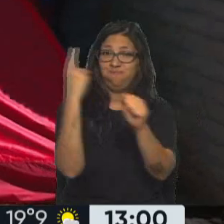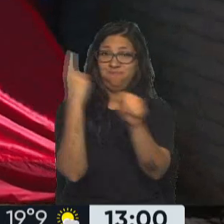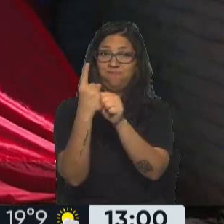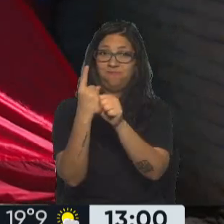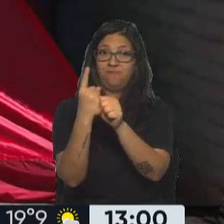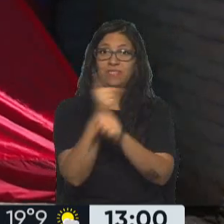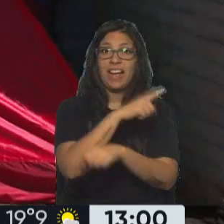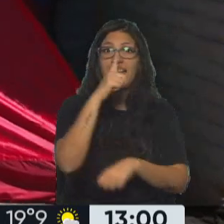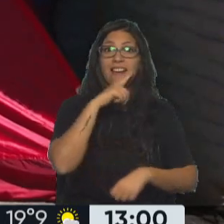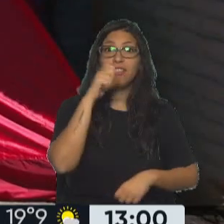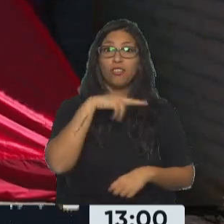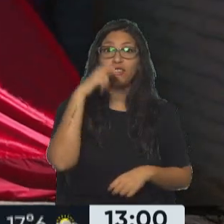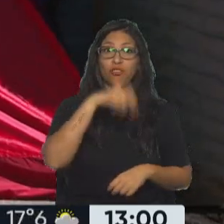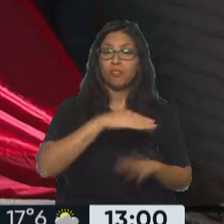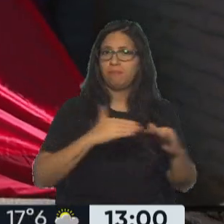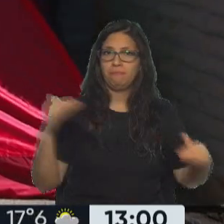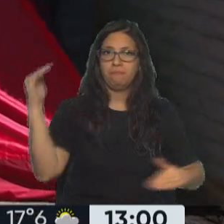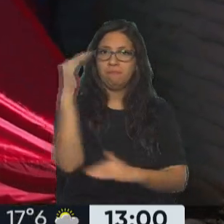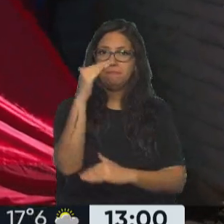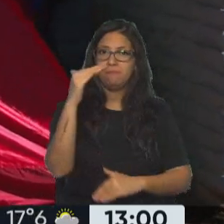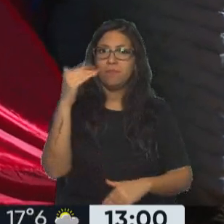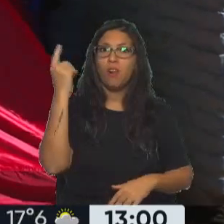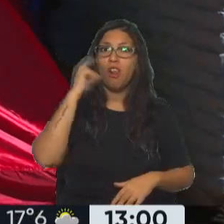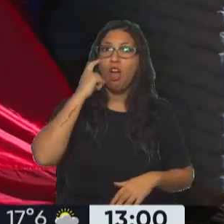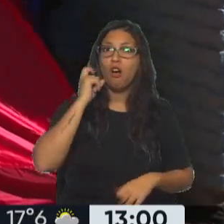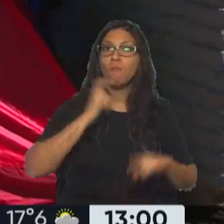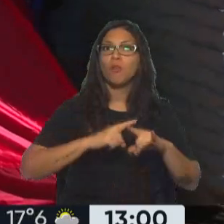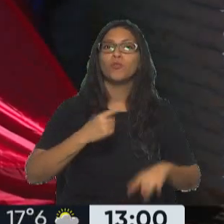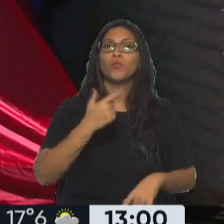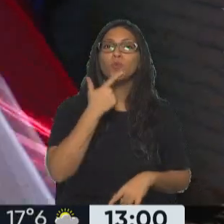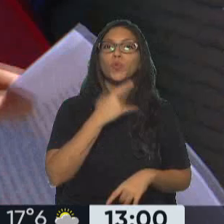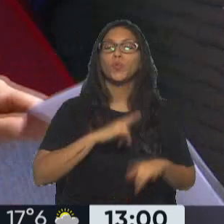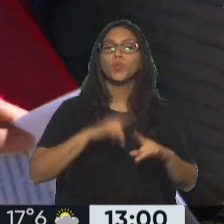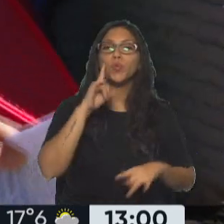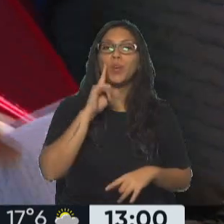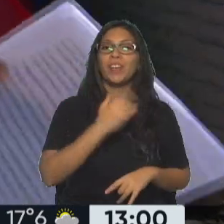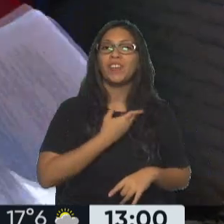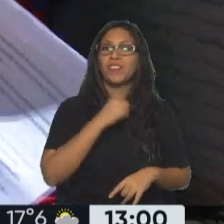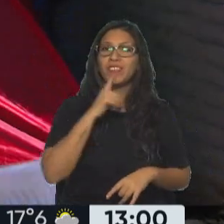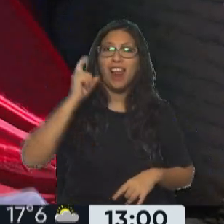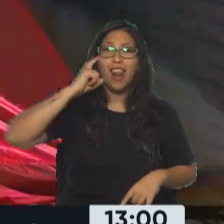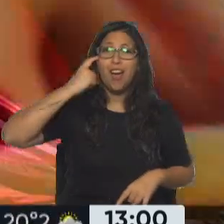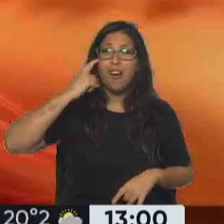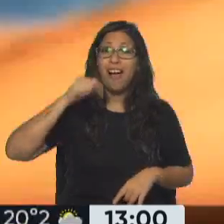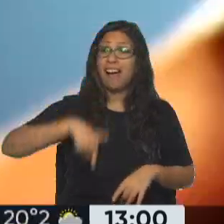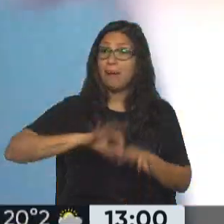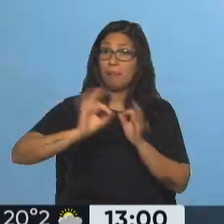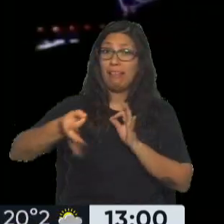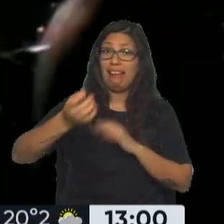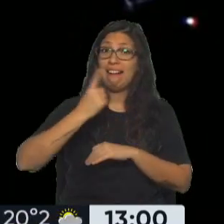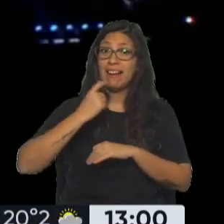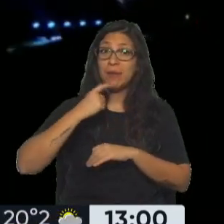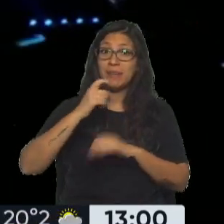realizó Elton John en su momento. La manía por Swift es tan grande que aquí, cerca de River, hay chicas